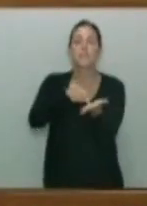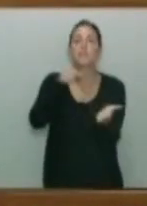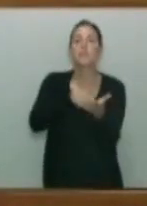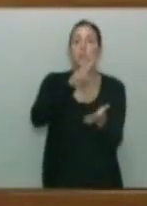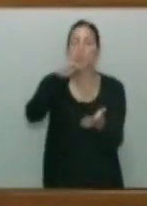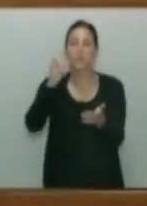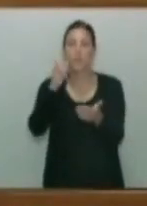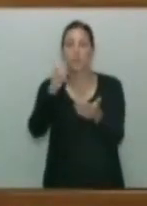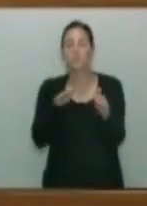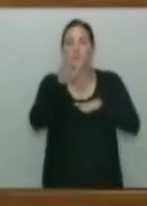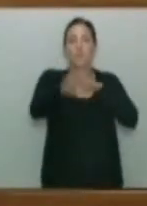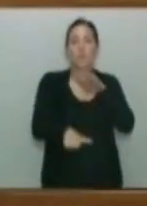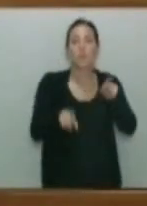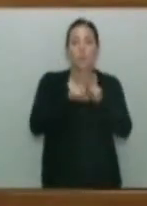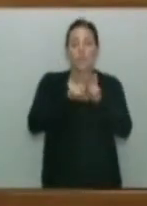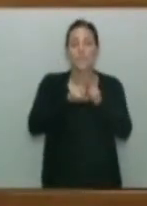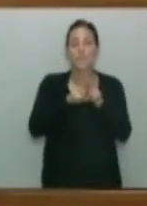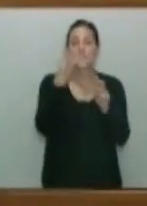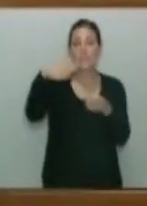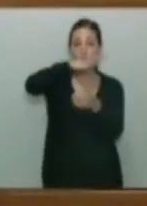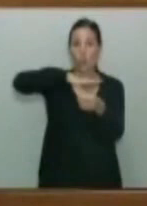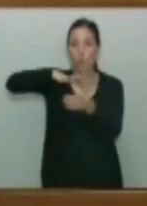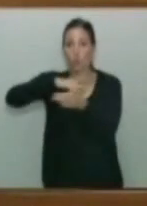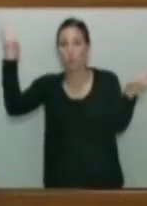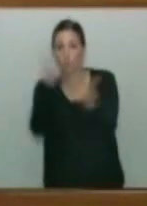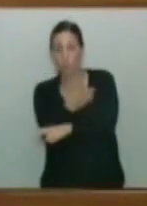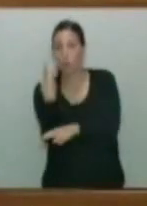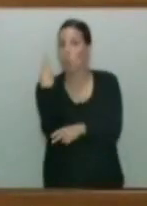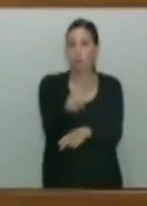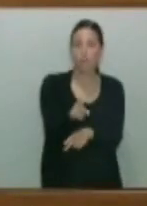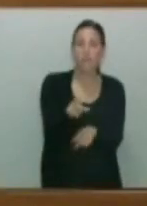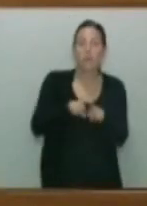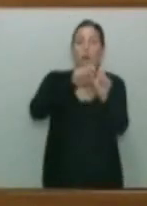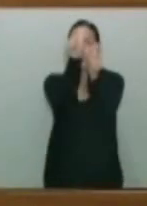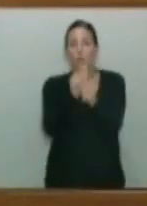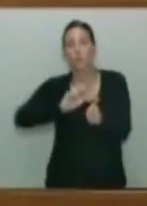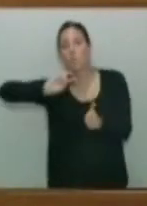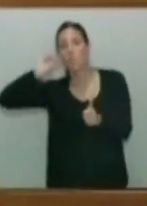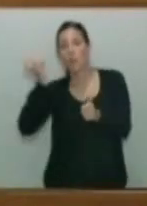sin necesidad de suprimir las 3 circunscripciones actuales, mediante fórmulas de escrutinio de restos en